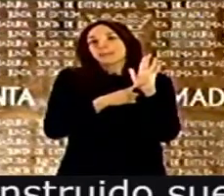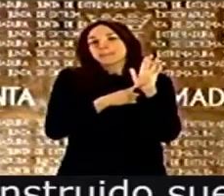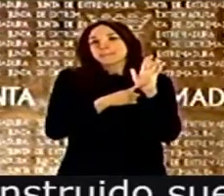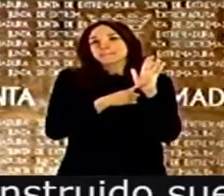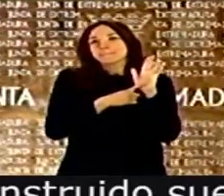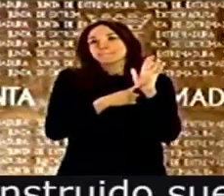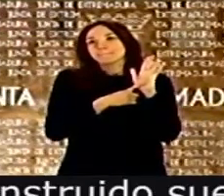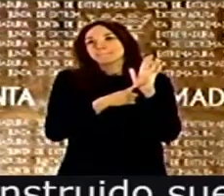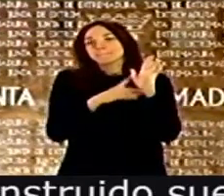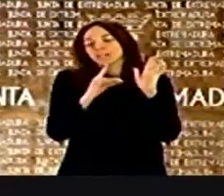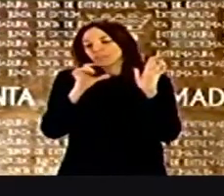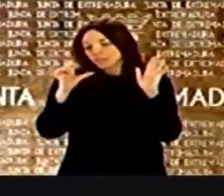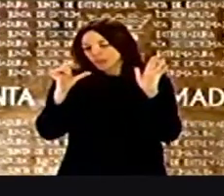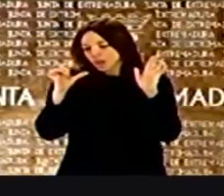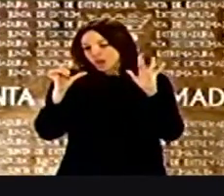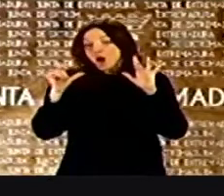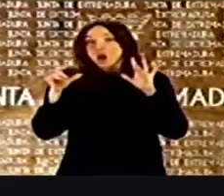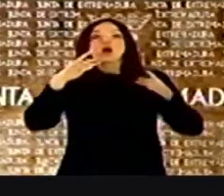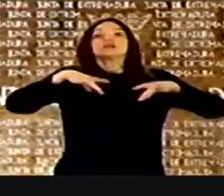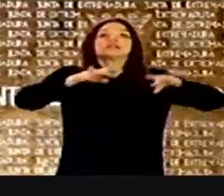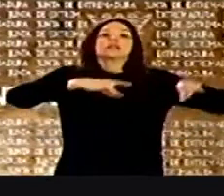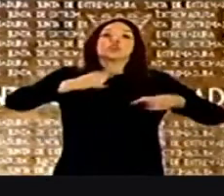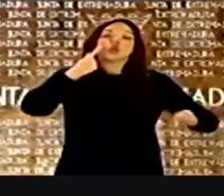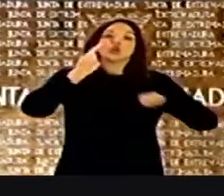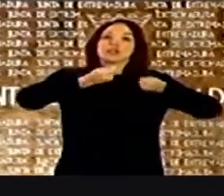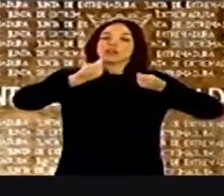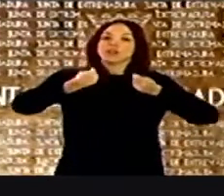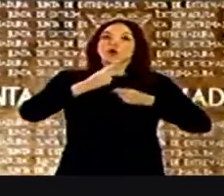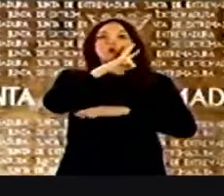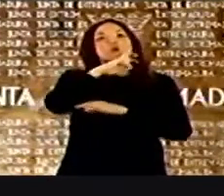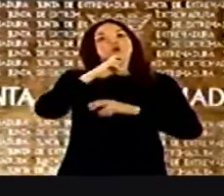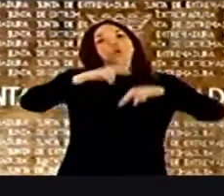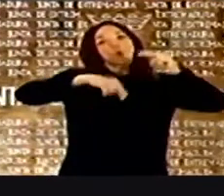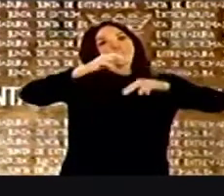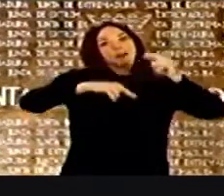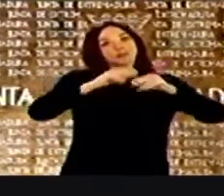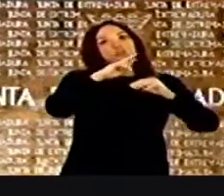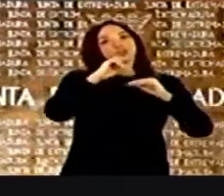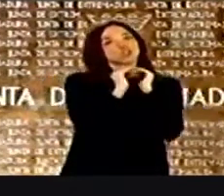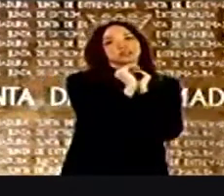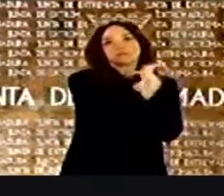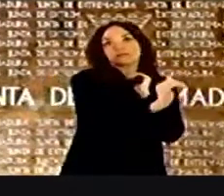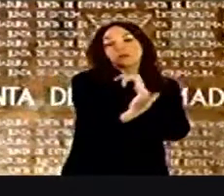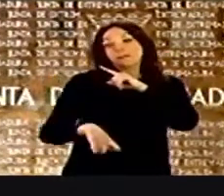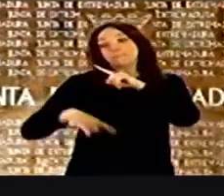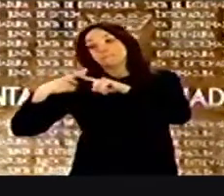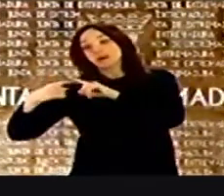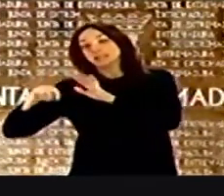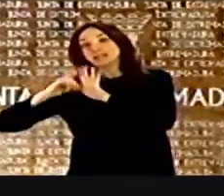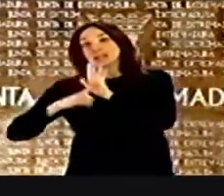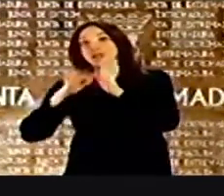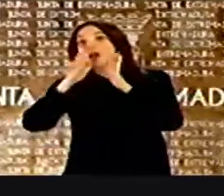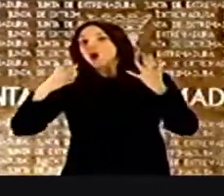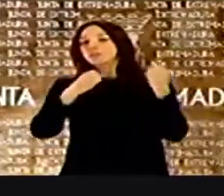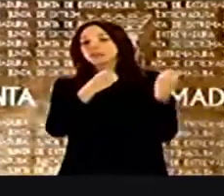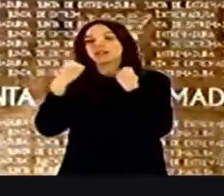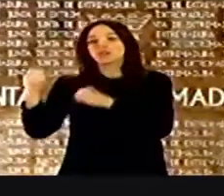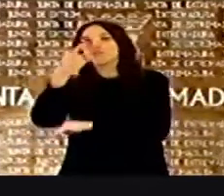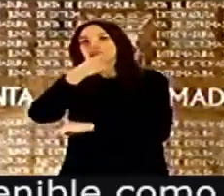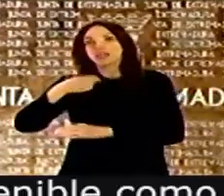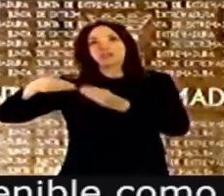de ordenación del territorio y urbanismo sostenible como la ley para una administración más ágil, que está ahora mismo en el Parlamento, tienen un objetivo